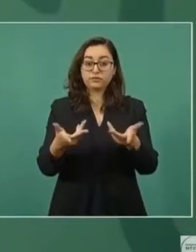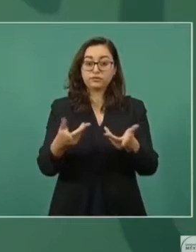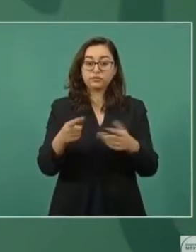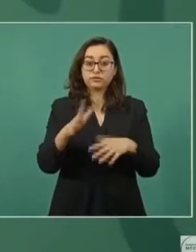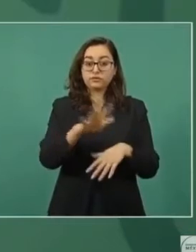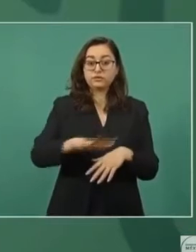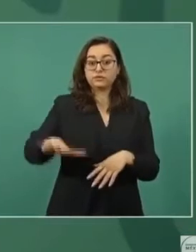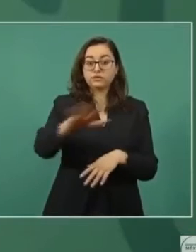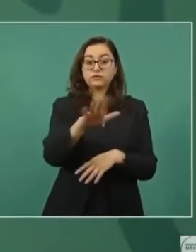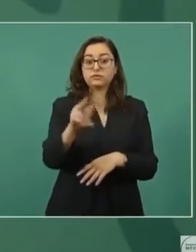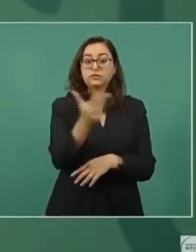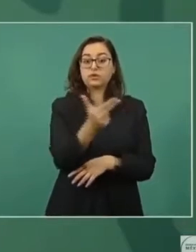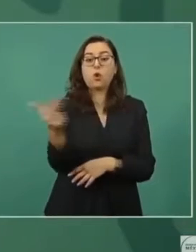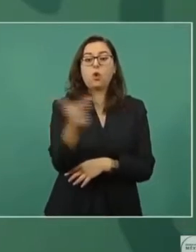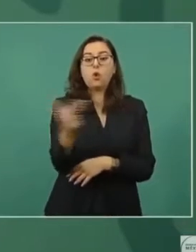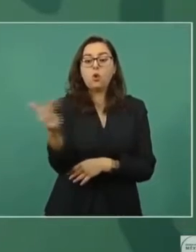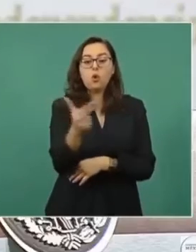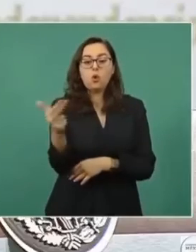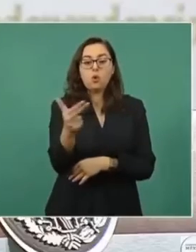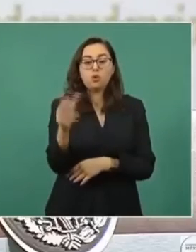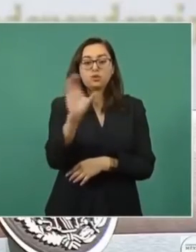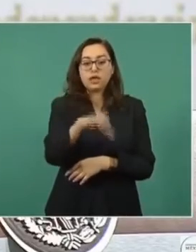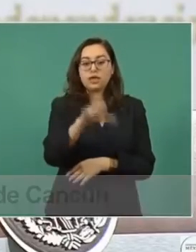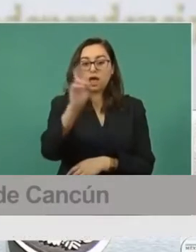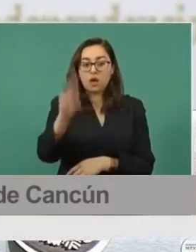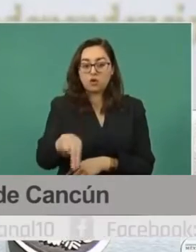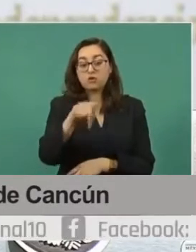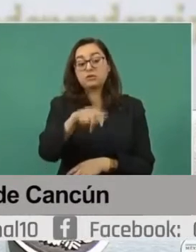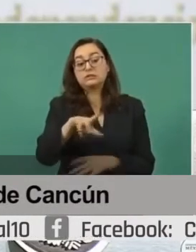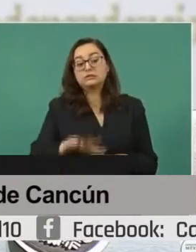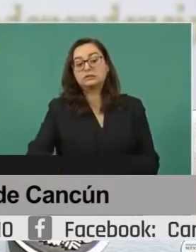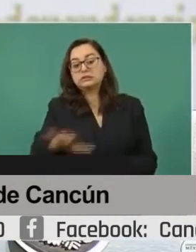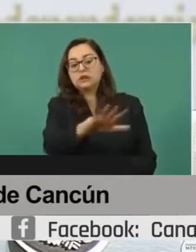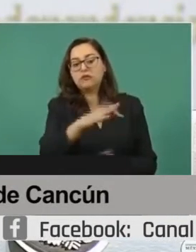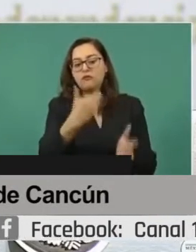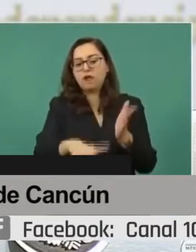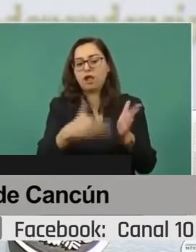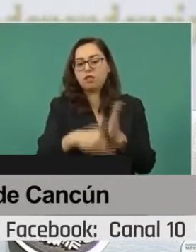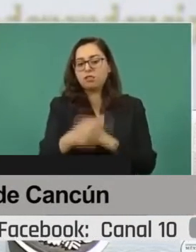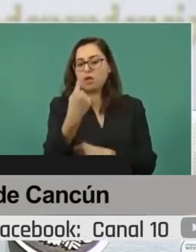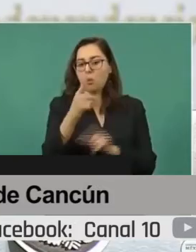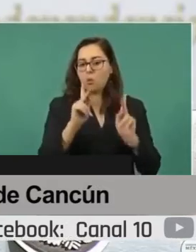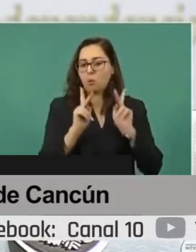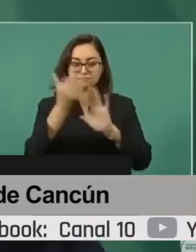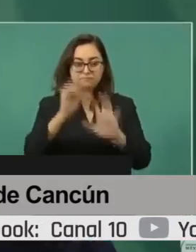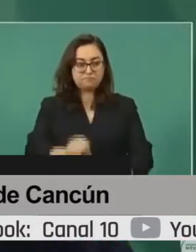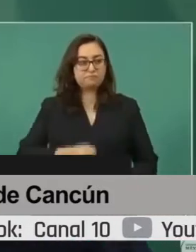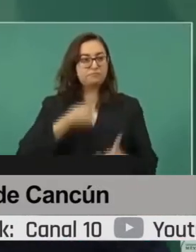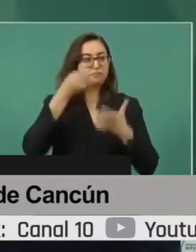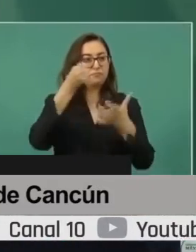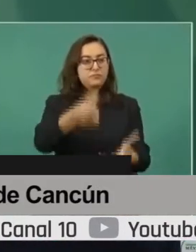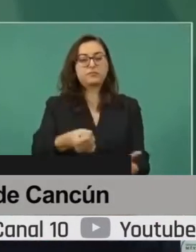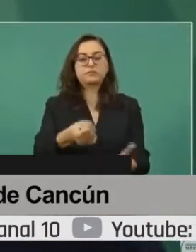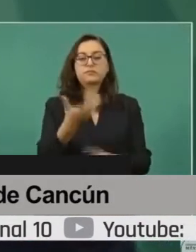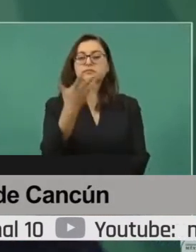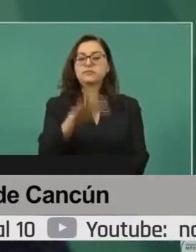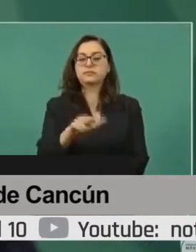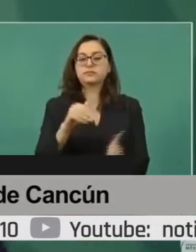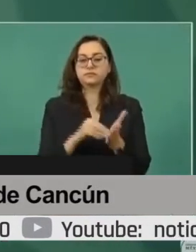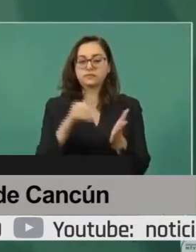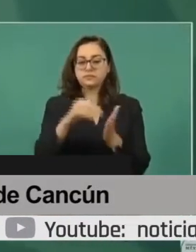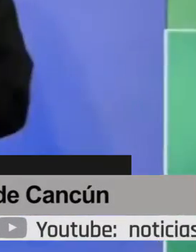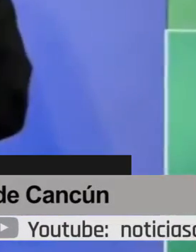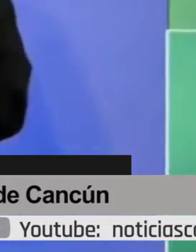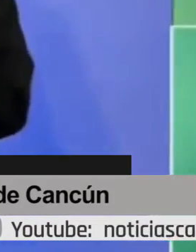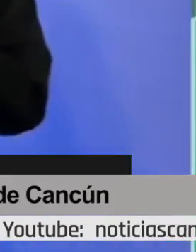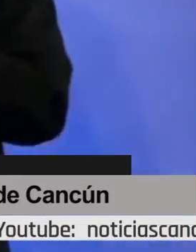de la zona hotelera de Cancún. Vamos a invertir alrededor de 10 mil millones de